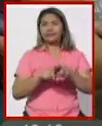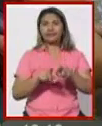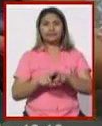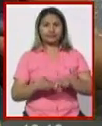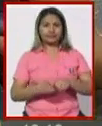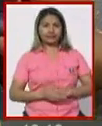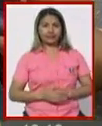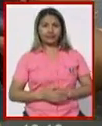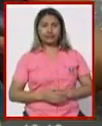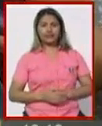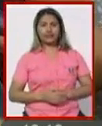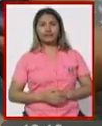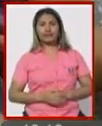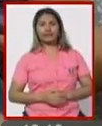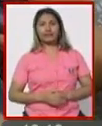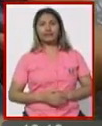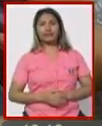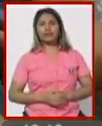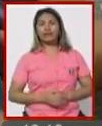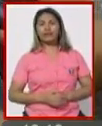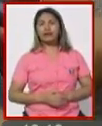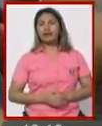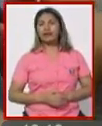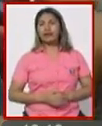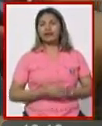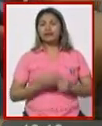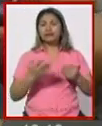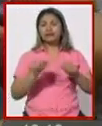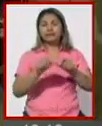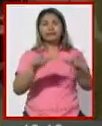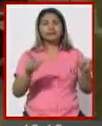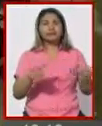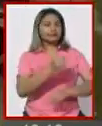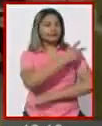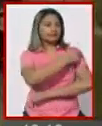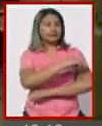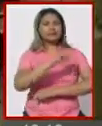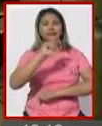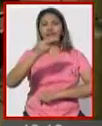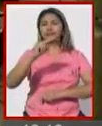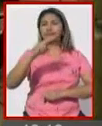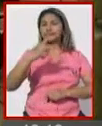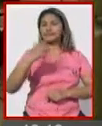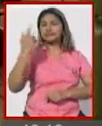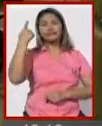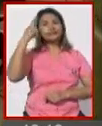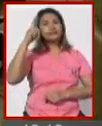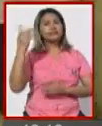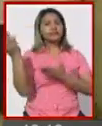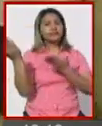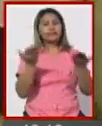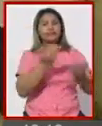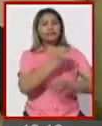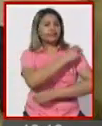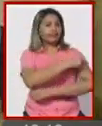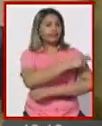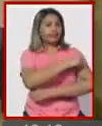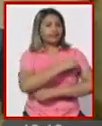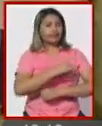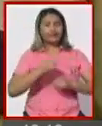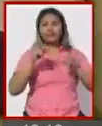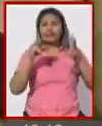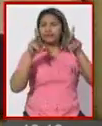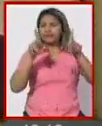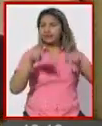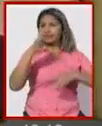Y la disponibilidad de espacio en los hospitales de segundo y tercer niveles para la hospitalización de